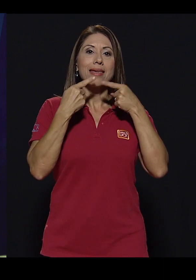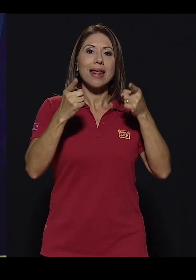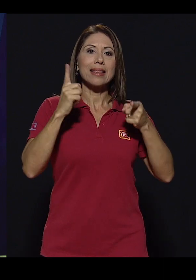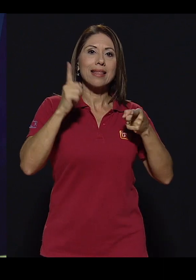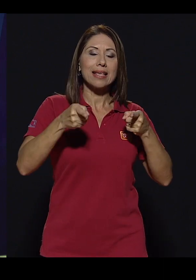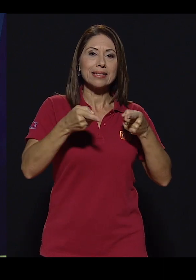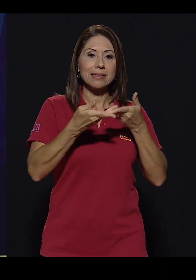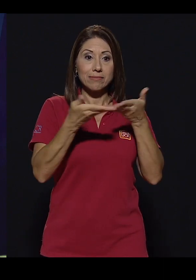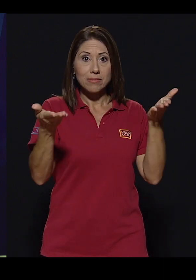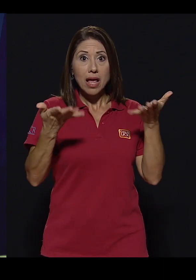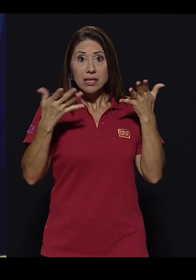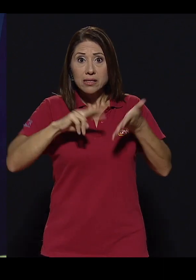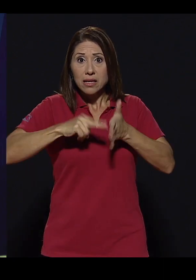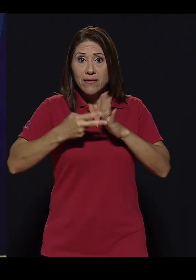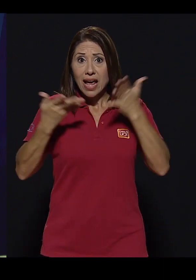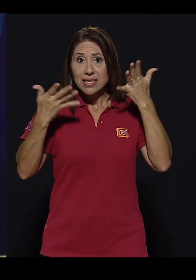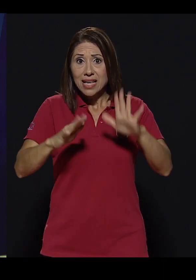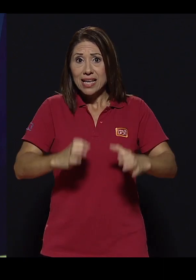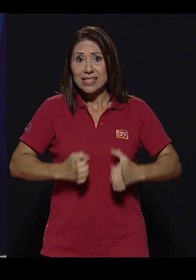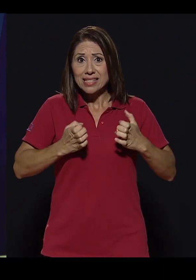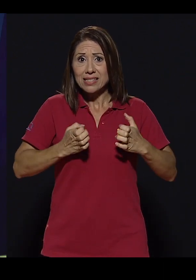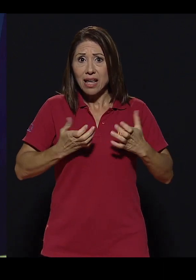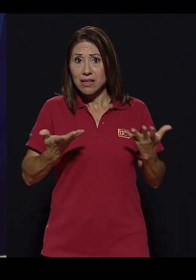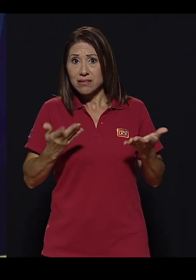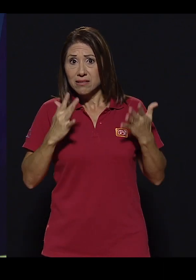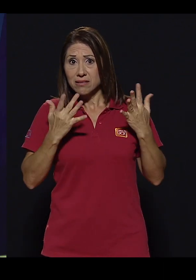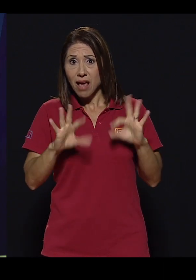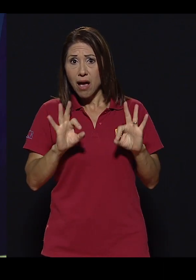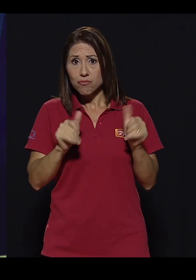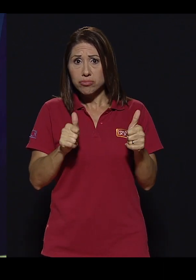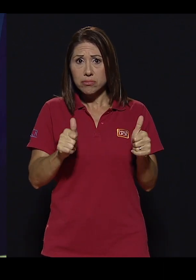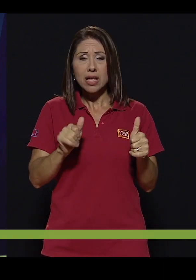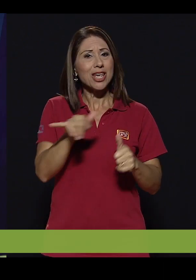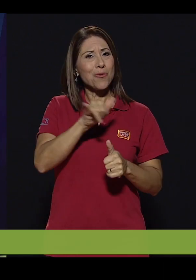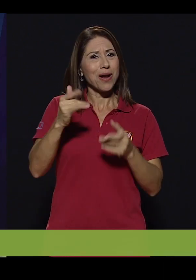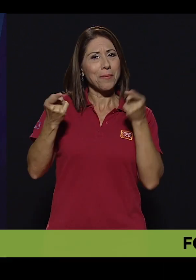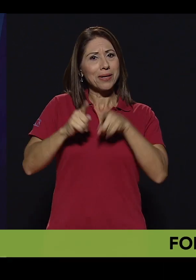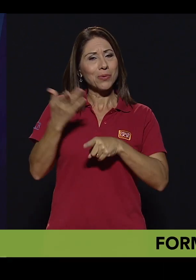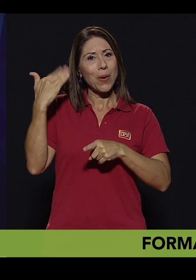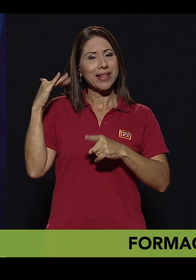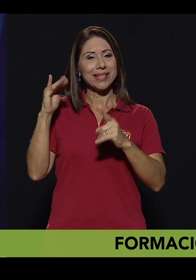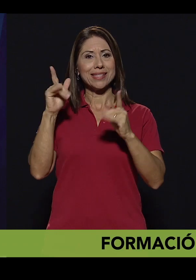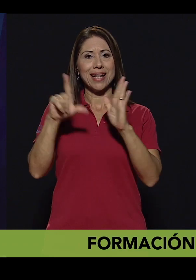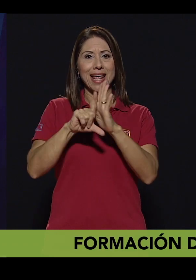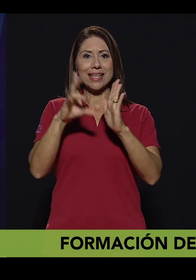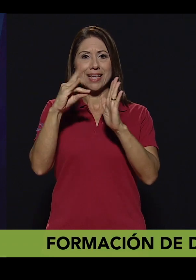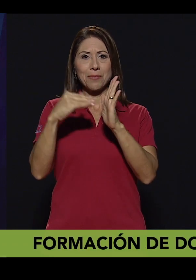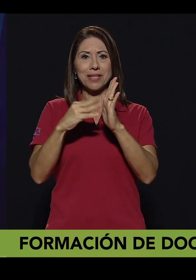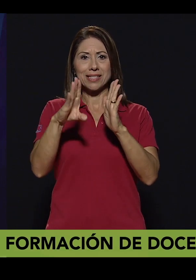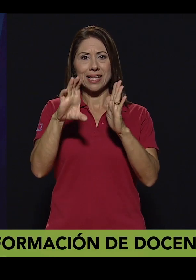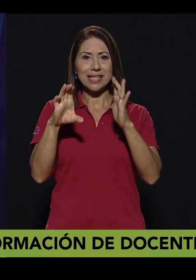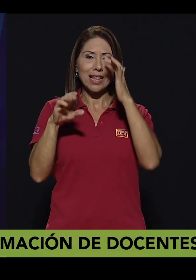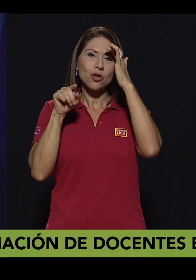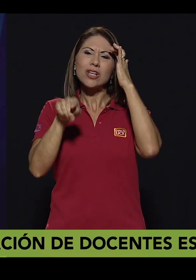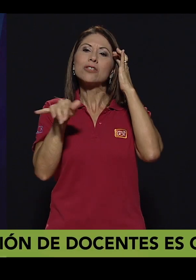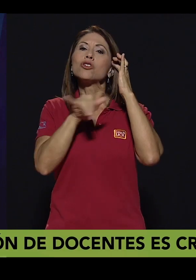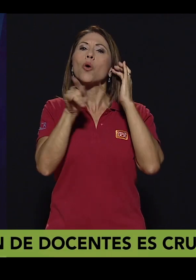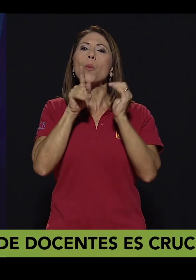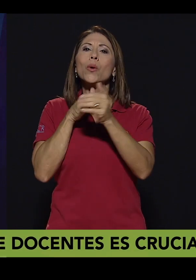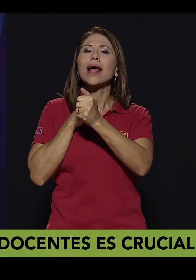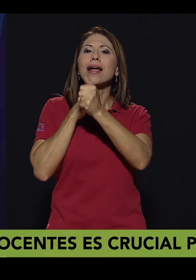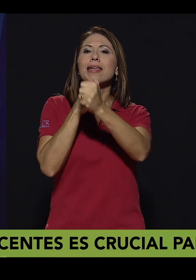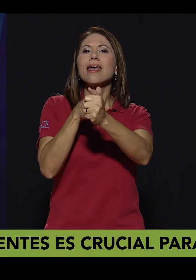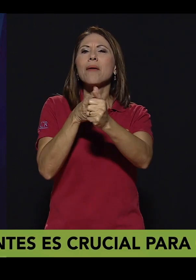implica que automáticamente porque existe igual que pasó con la ley 7600 y eso es lo que es un lineamiento hacia dónde se va